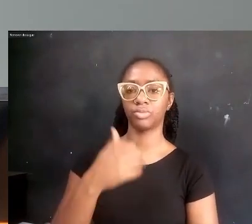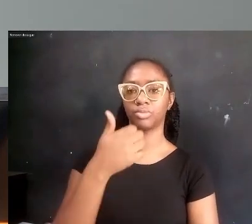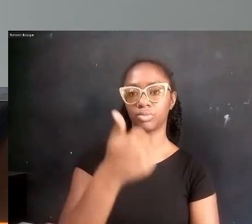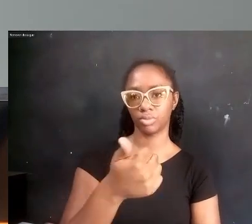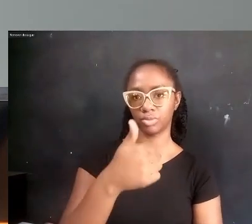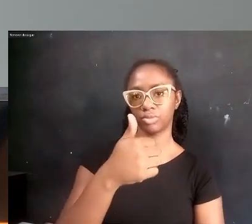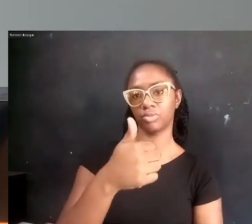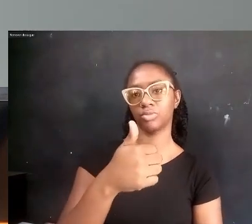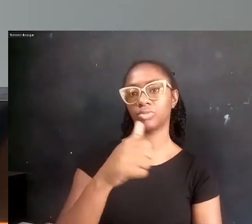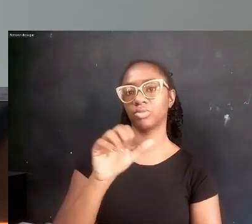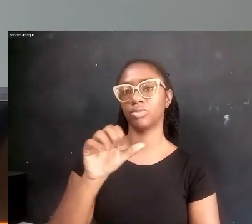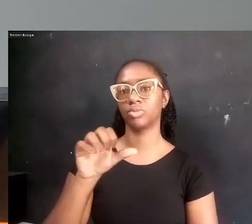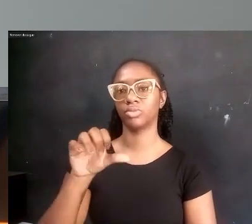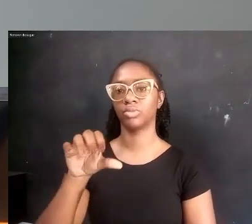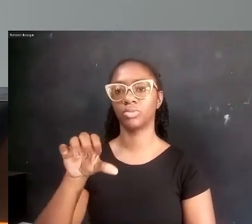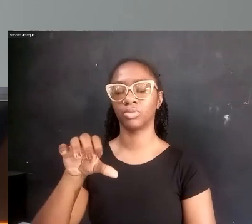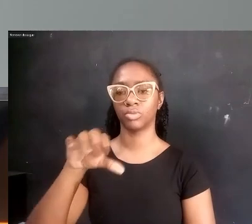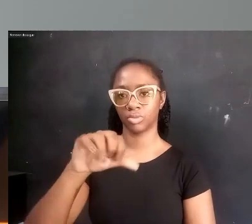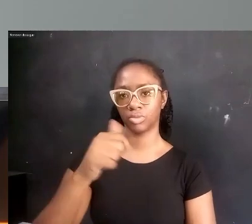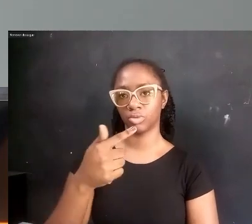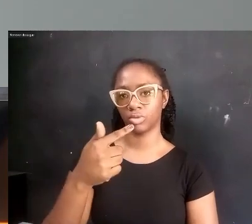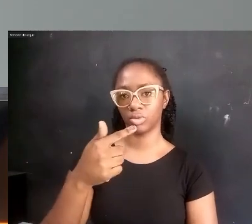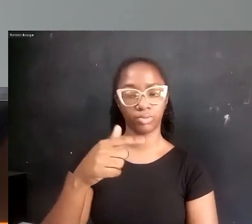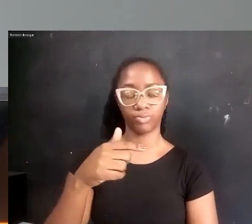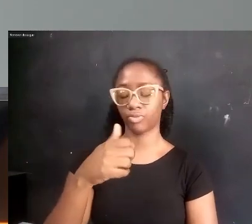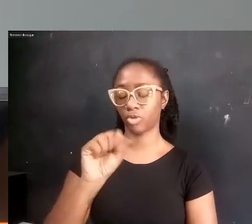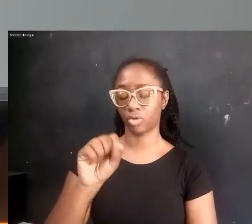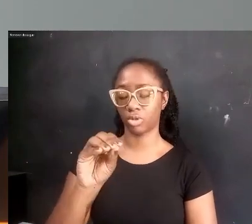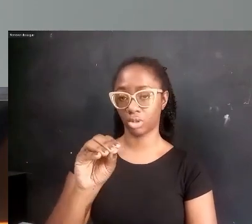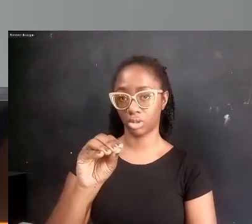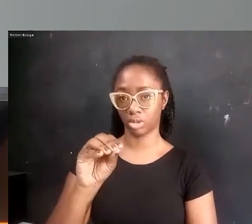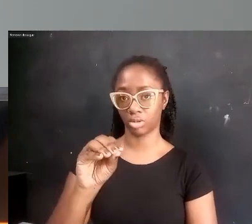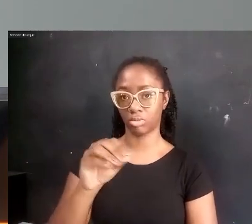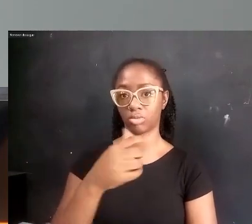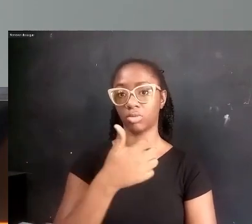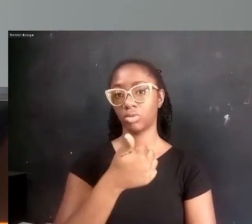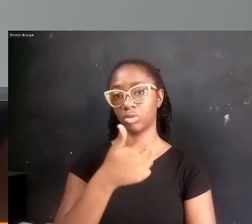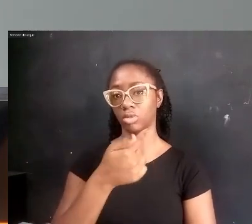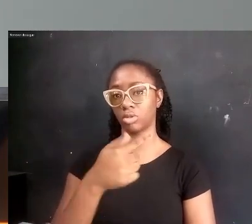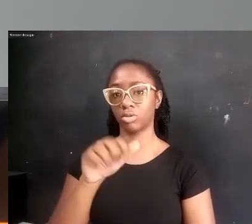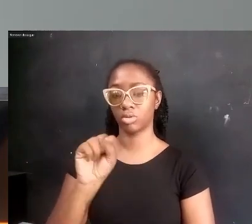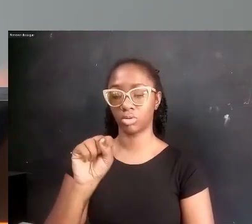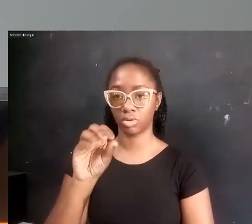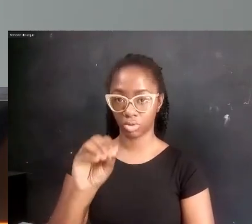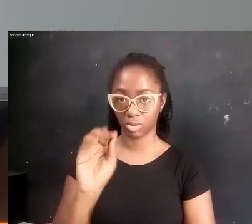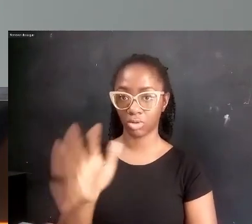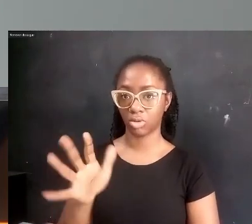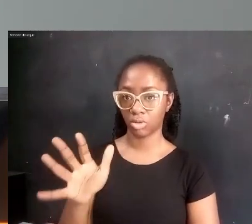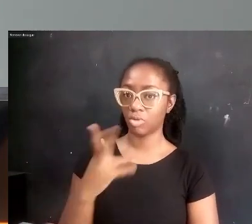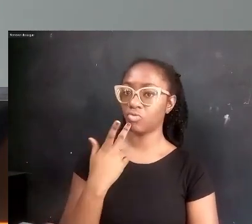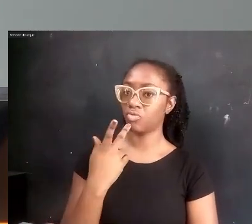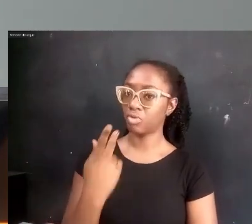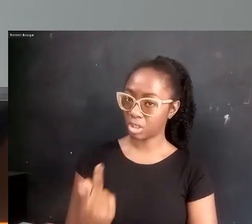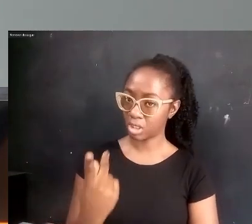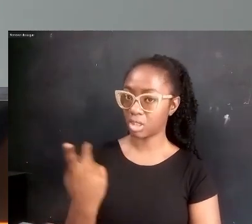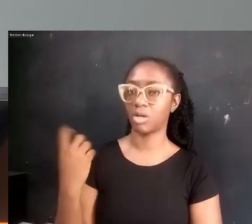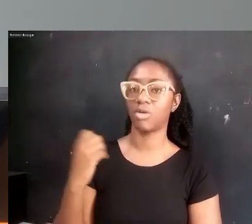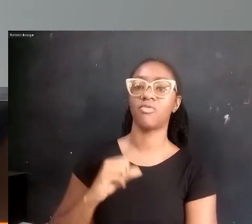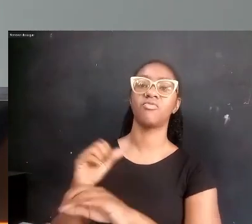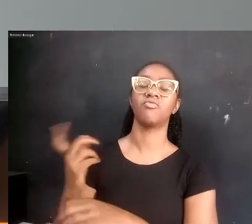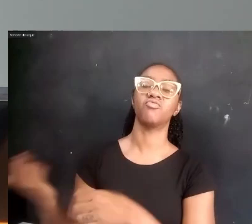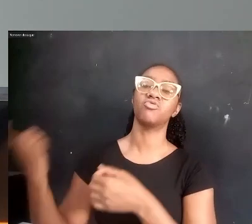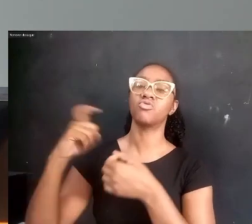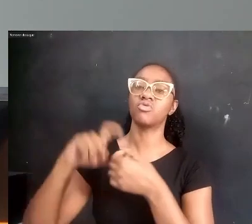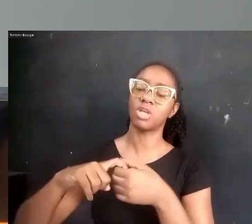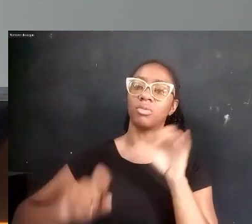1789 ha quedado claro que establecer, estabilizar, restaurar o cambiar